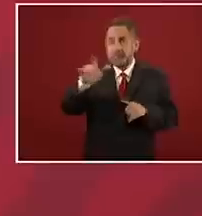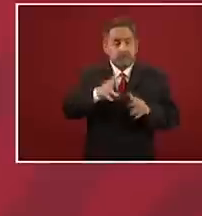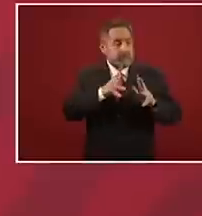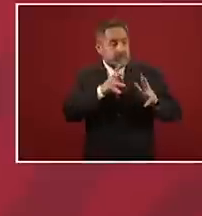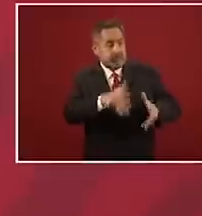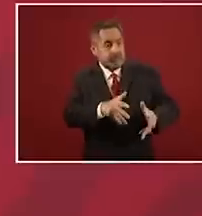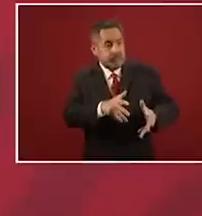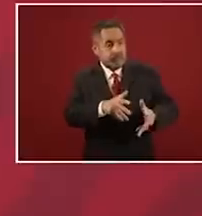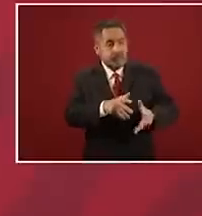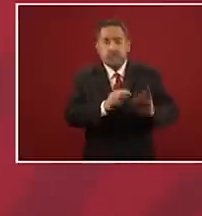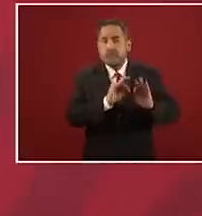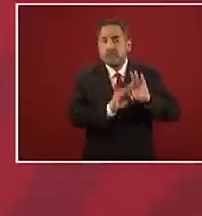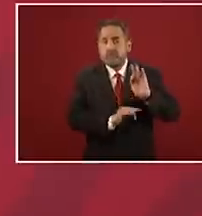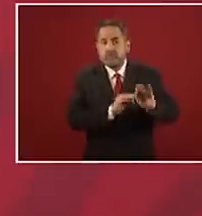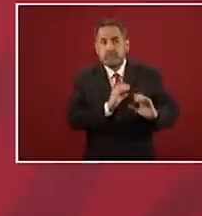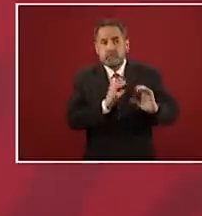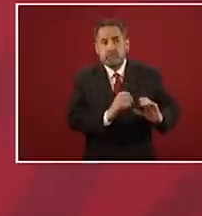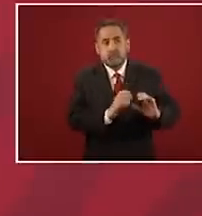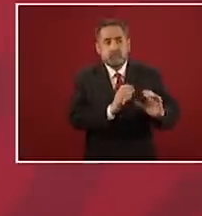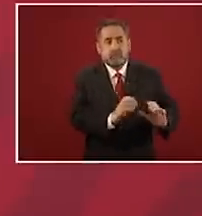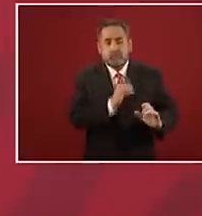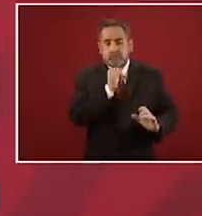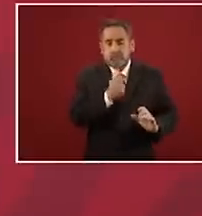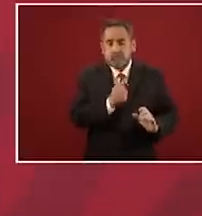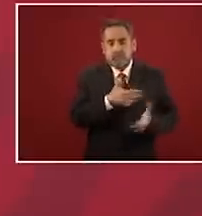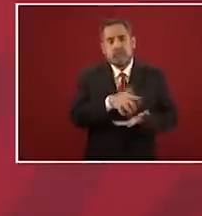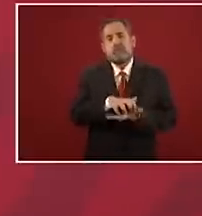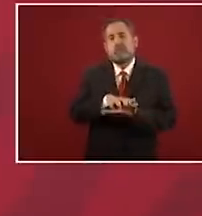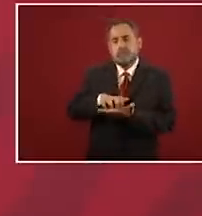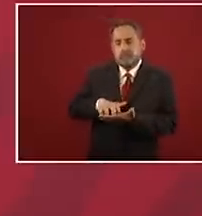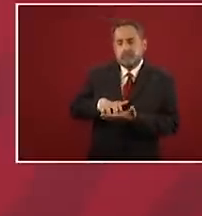manteniéndolos, estamos ahorrando